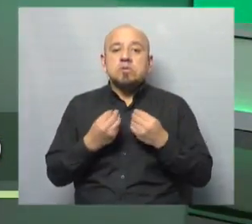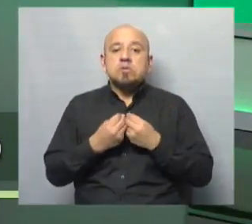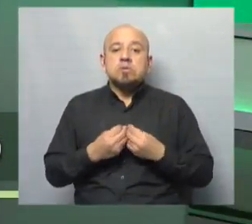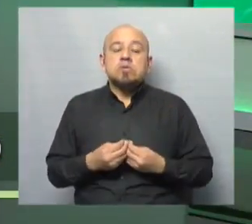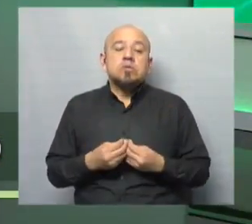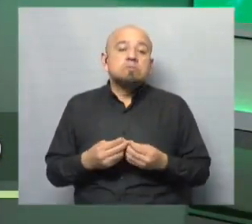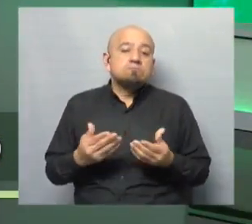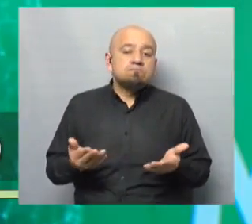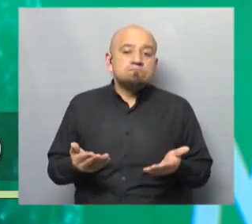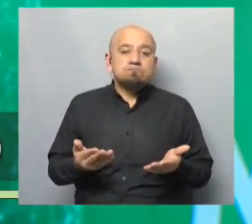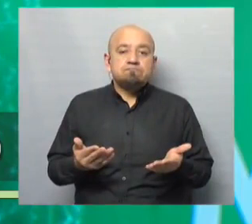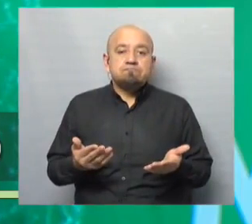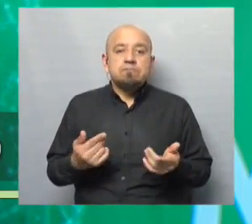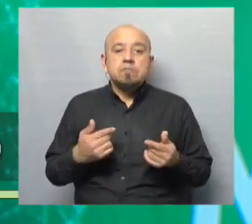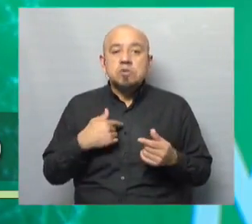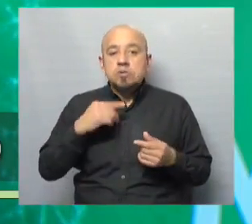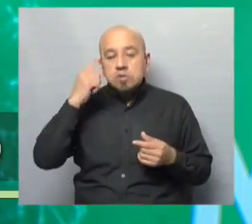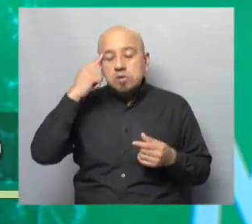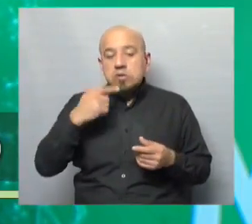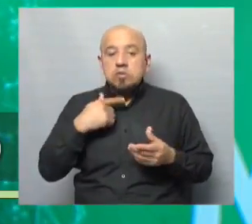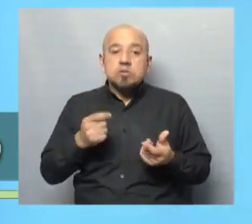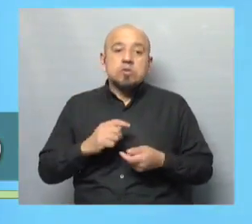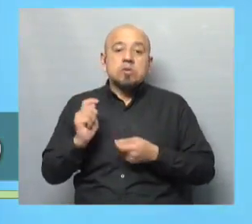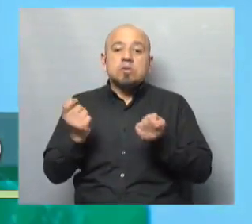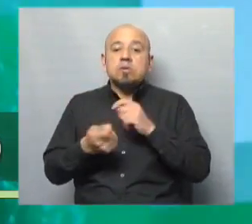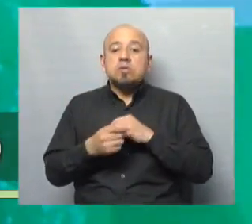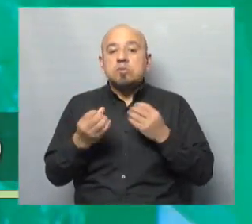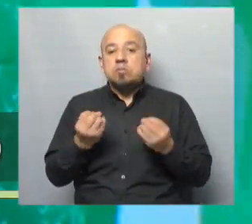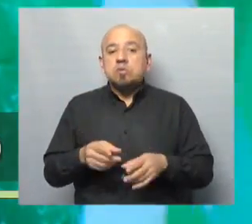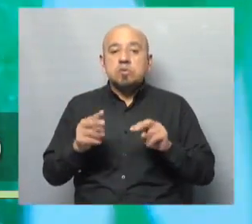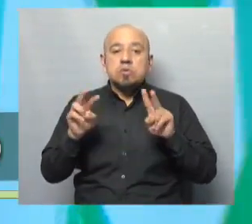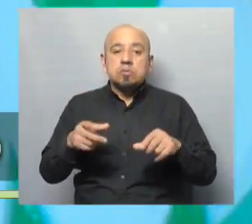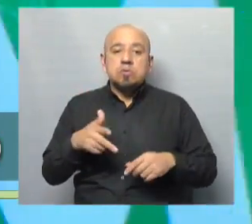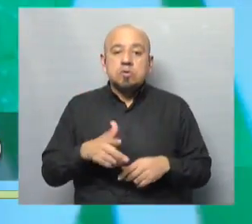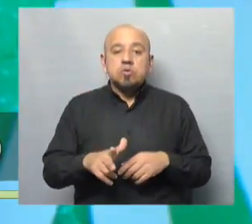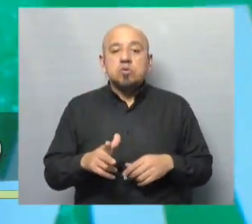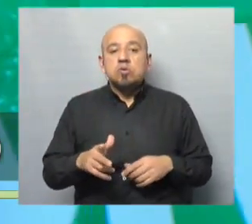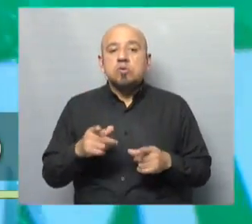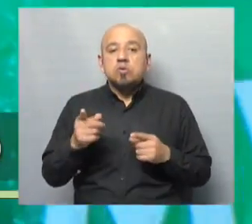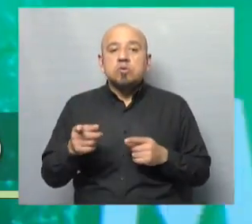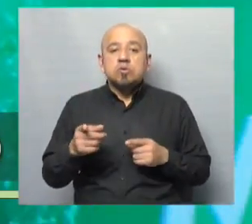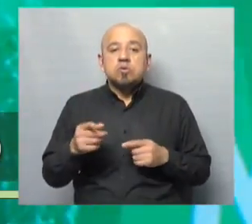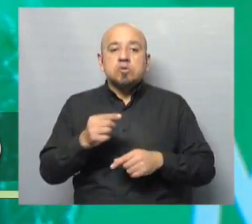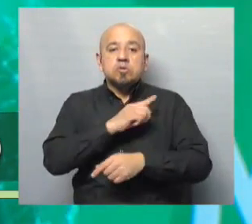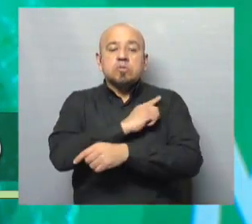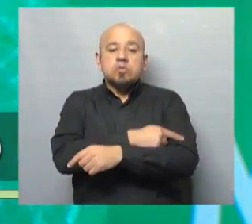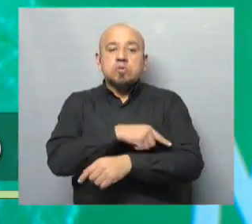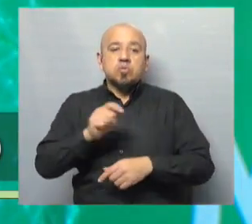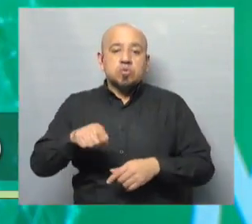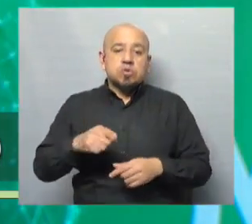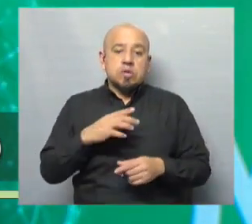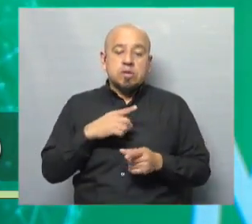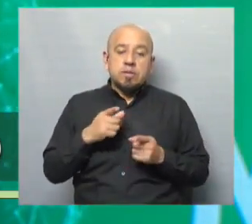yo creo que deberían cambiarlo porque sí sí los temas de rocha están en el poder judicial y la